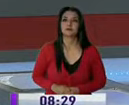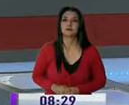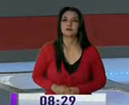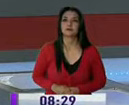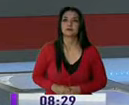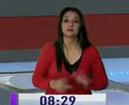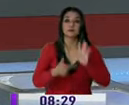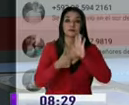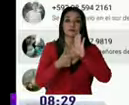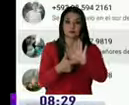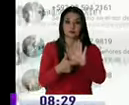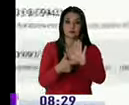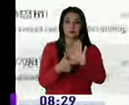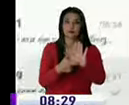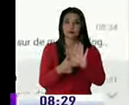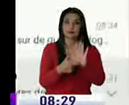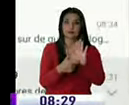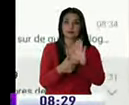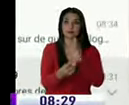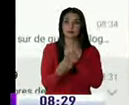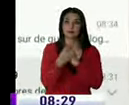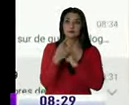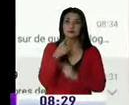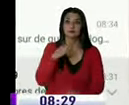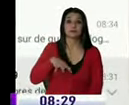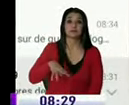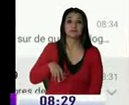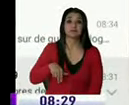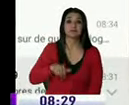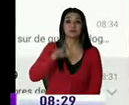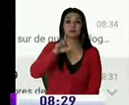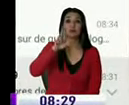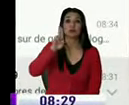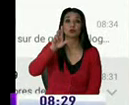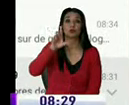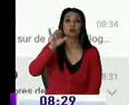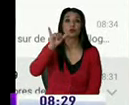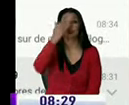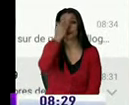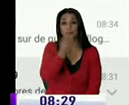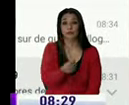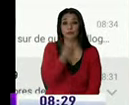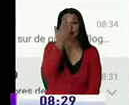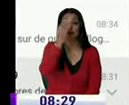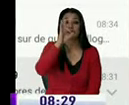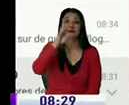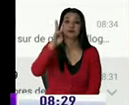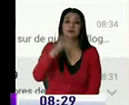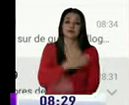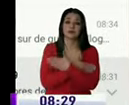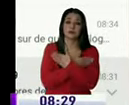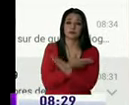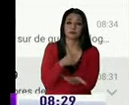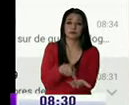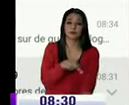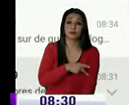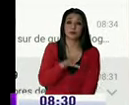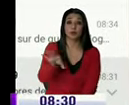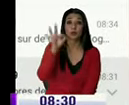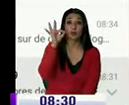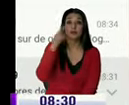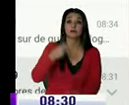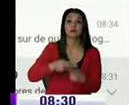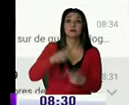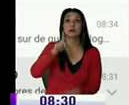póngale por favor en pantalla. Me robaron, dice Lulú. Buenos días, señores de TVC, felicitaciones por el programa, ayúdenme a encontrarla. El nombre